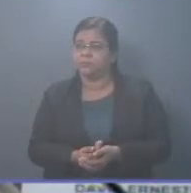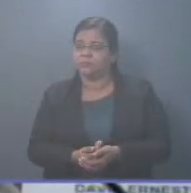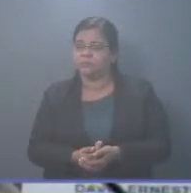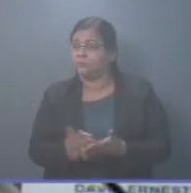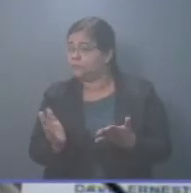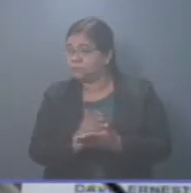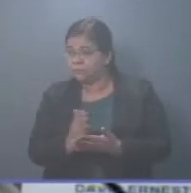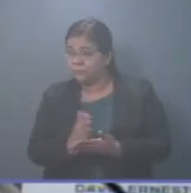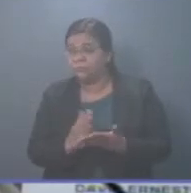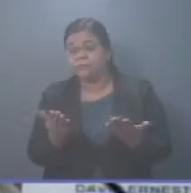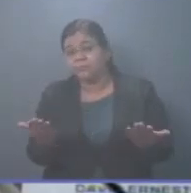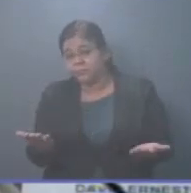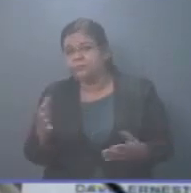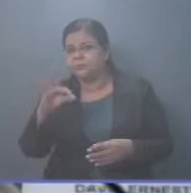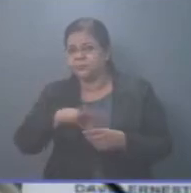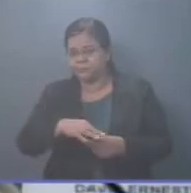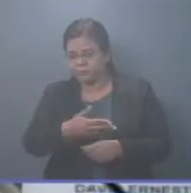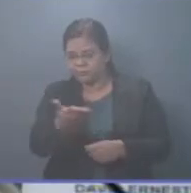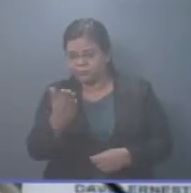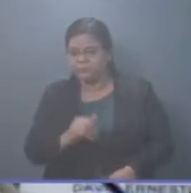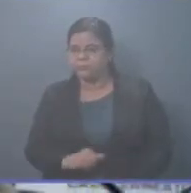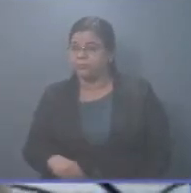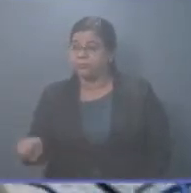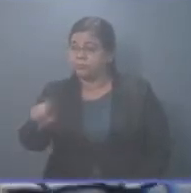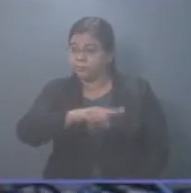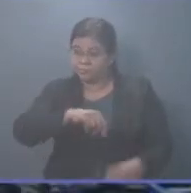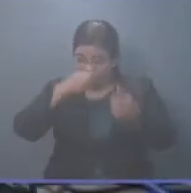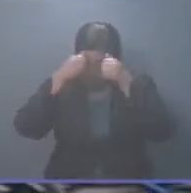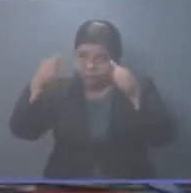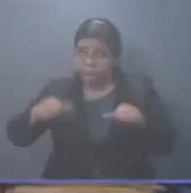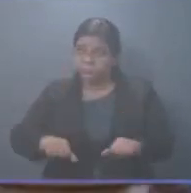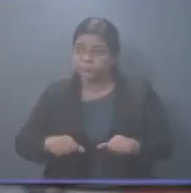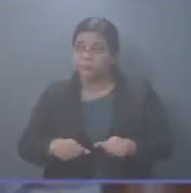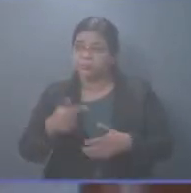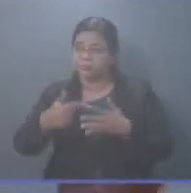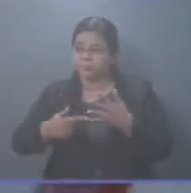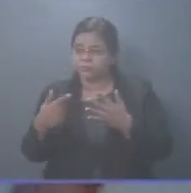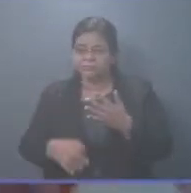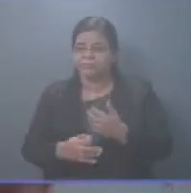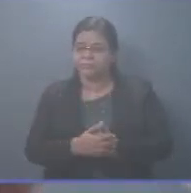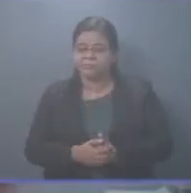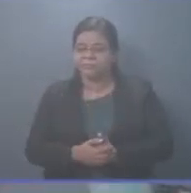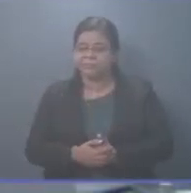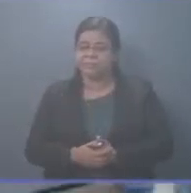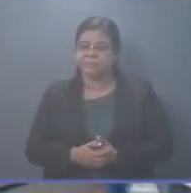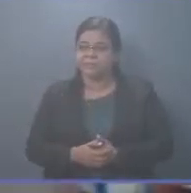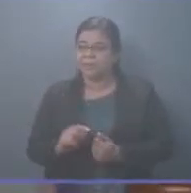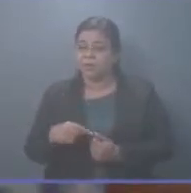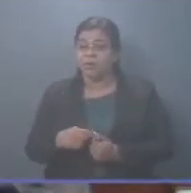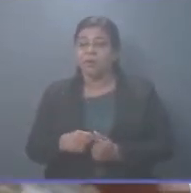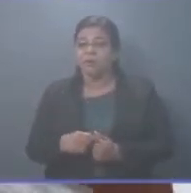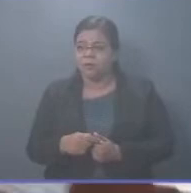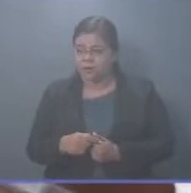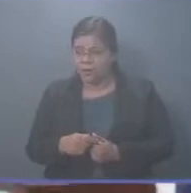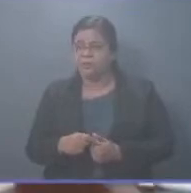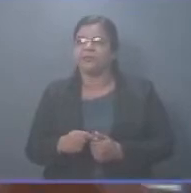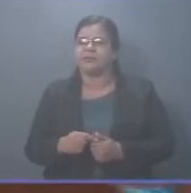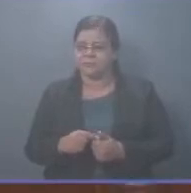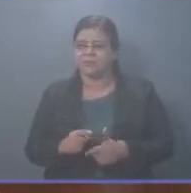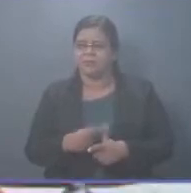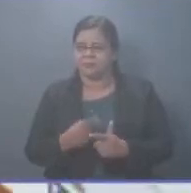Si no, pues la voy a someter a votación. Los que estén de acuerdo con que la ley entre en vigencia a partir del 1 de enero del